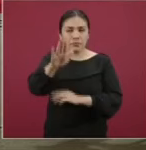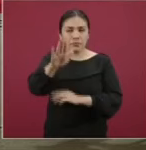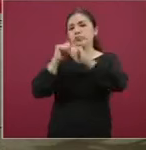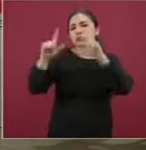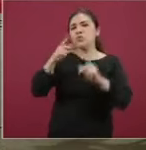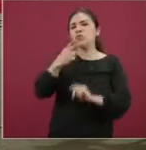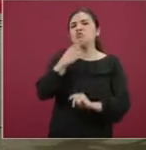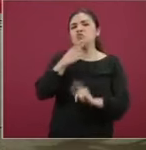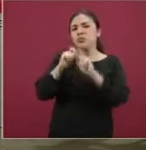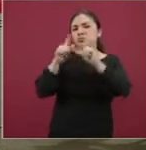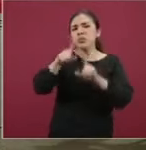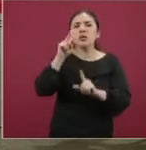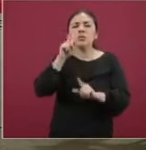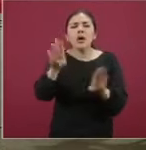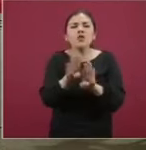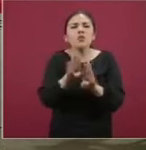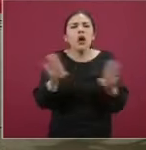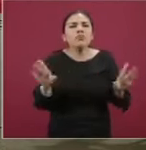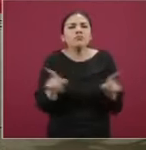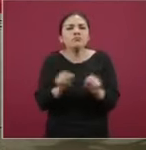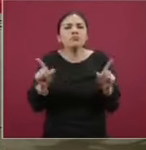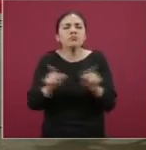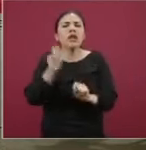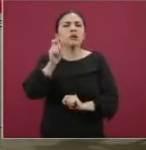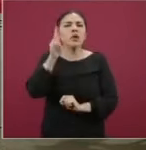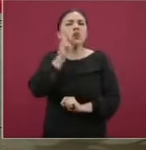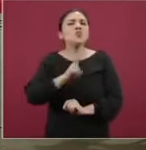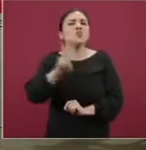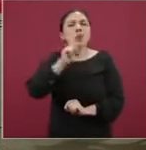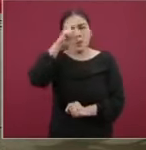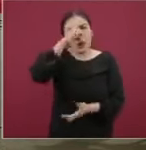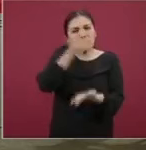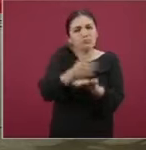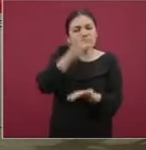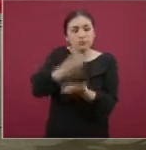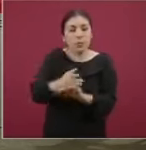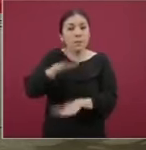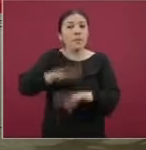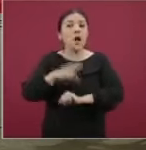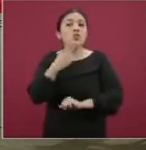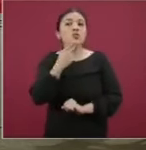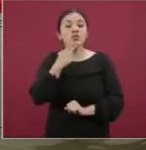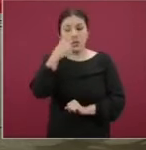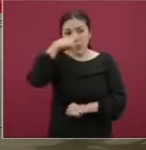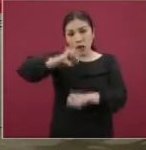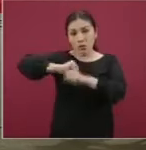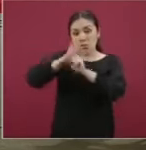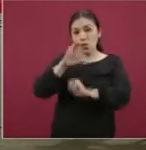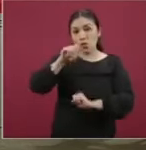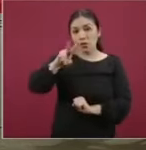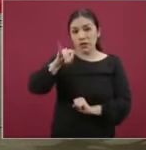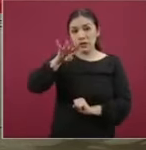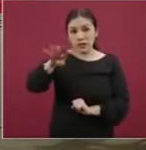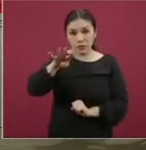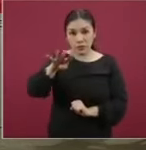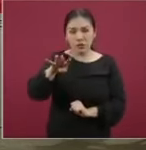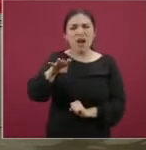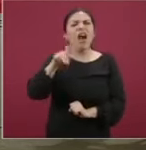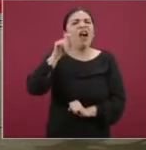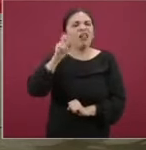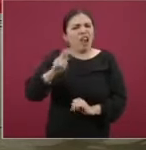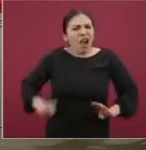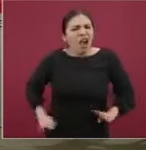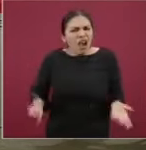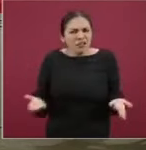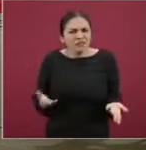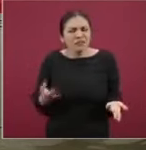diapositiva para hacer una síntesis de las pruebas diagnósticas útiles para COVID-19, en qué